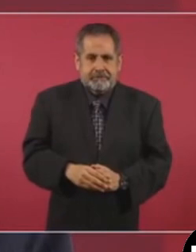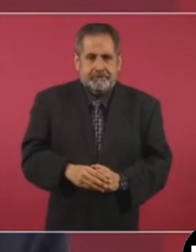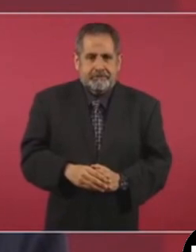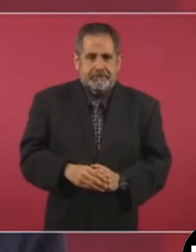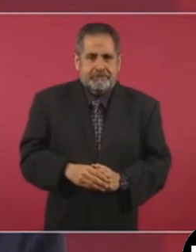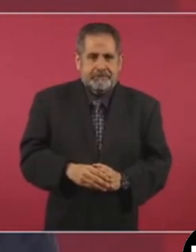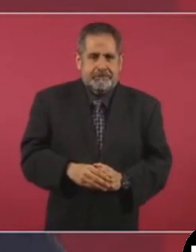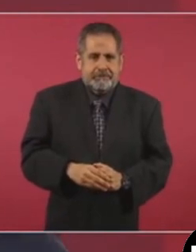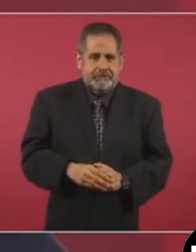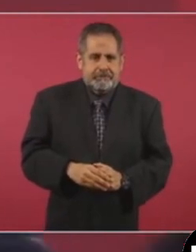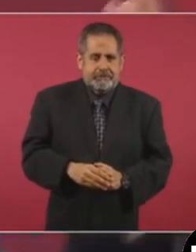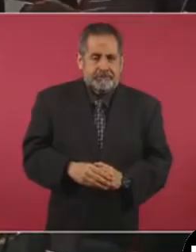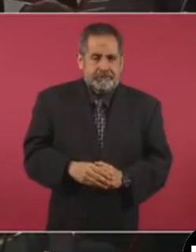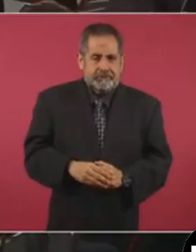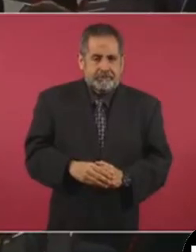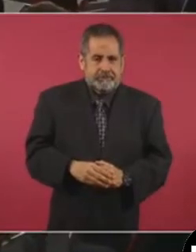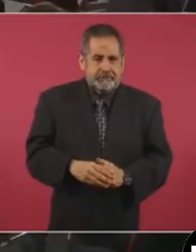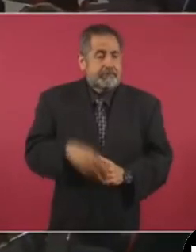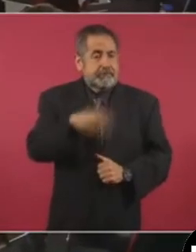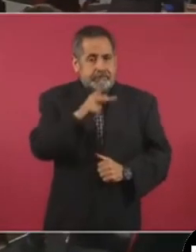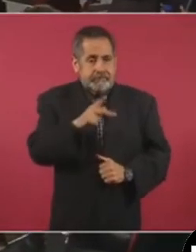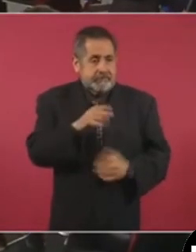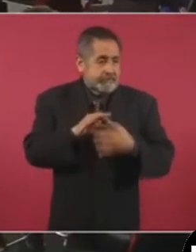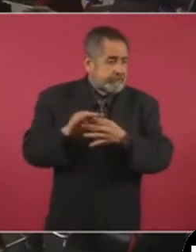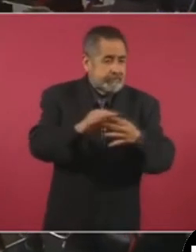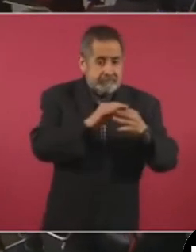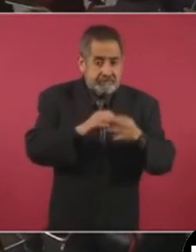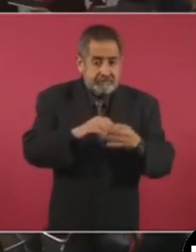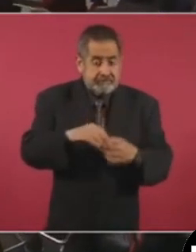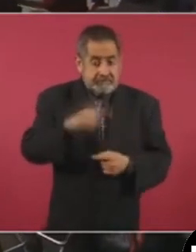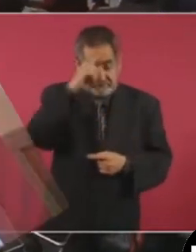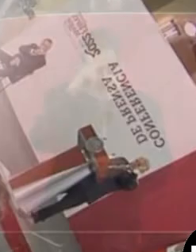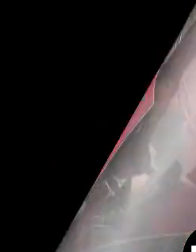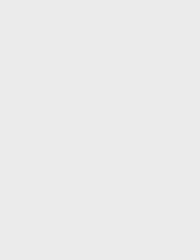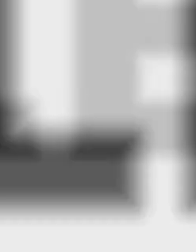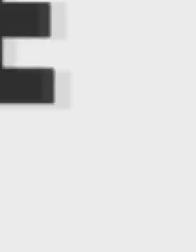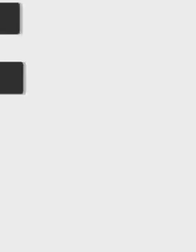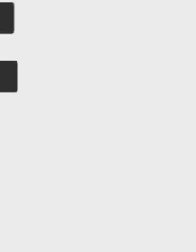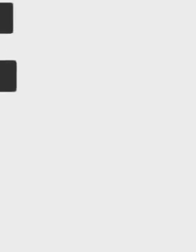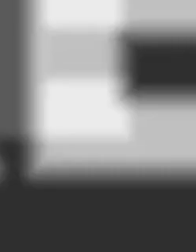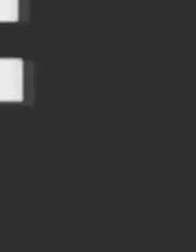Pero armonizar no va a ser fácil. Bueno, ya hablamos de eso.